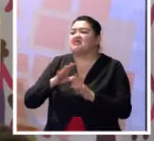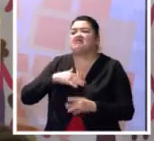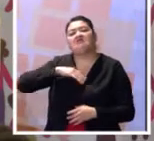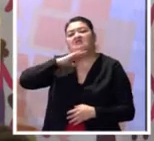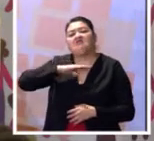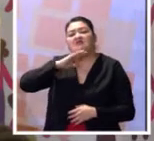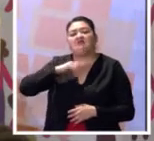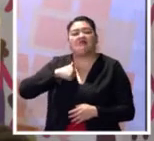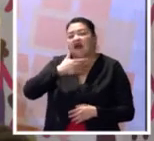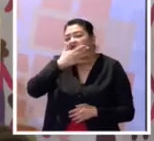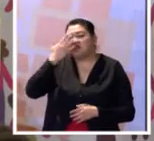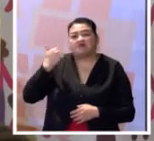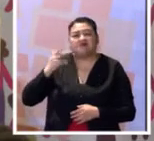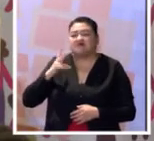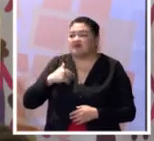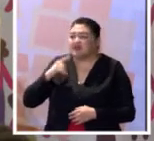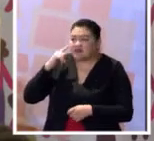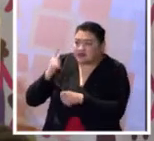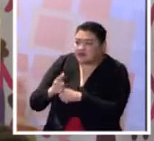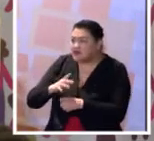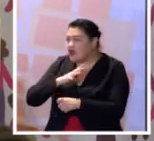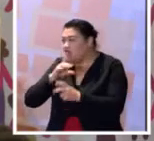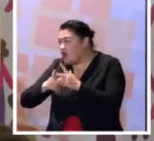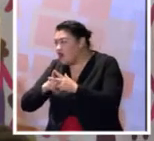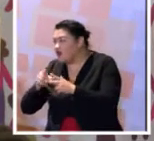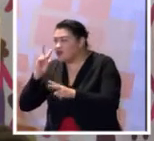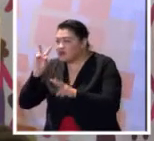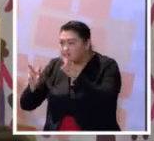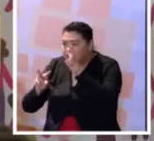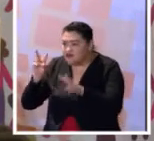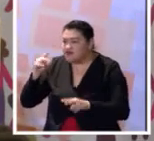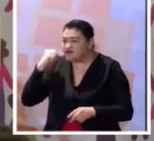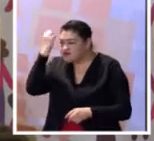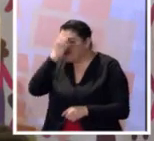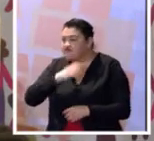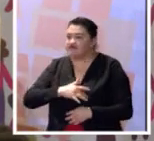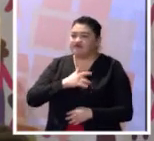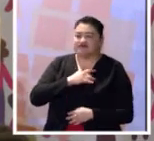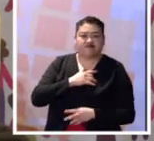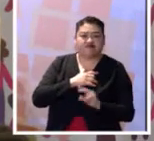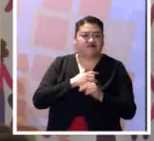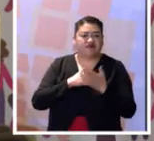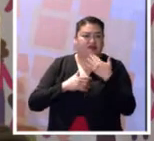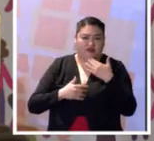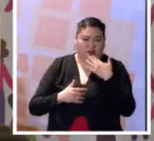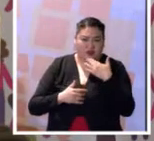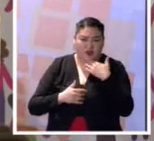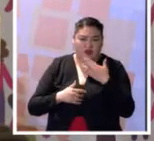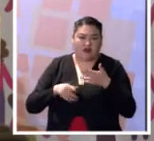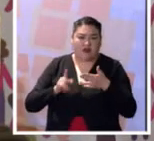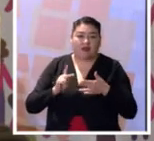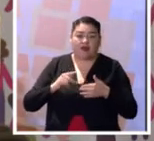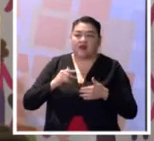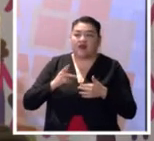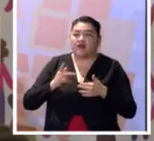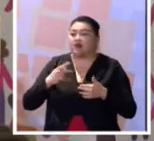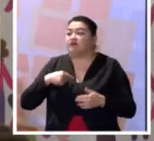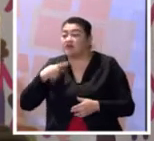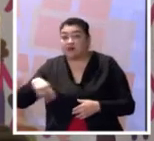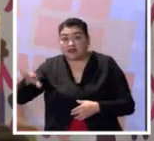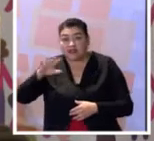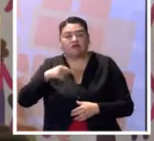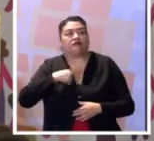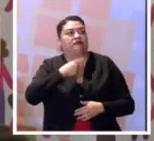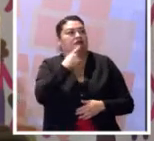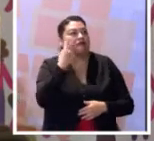no logramos cuantificarlos o realmente evaluar su magnitud hasta que no tenemos denuncias. Pero